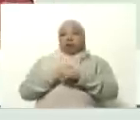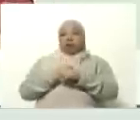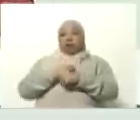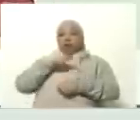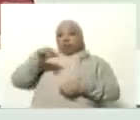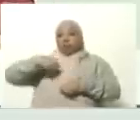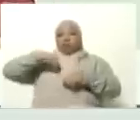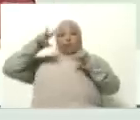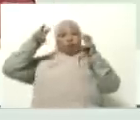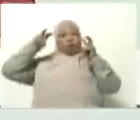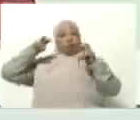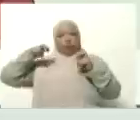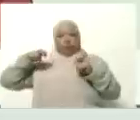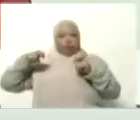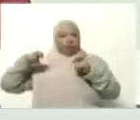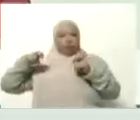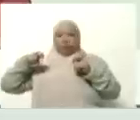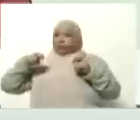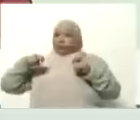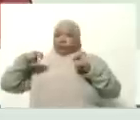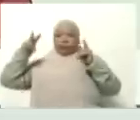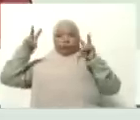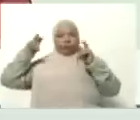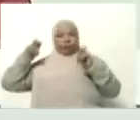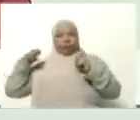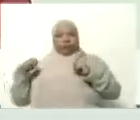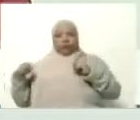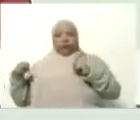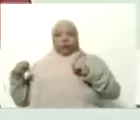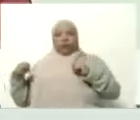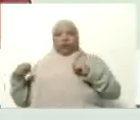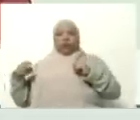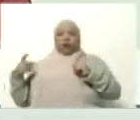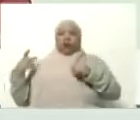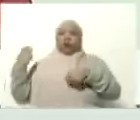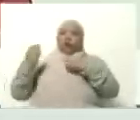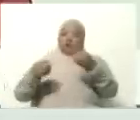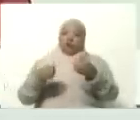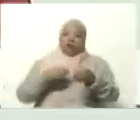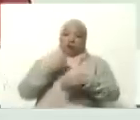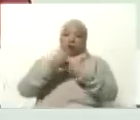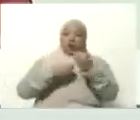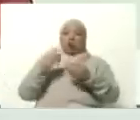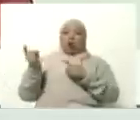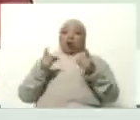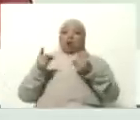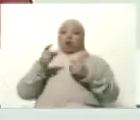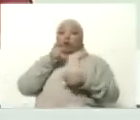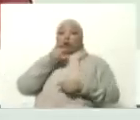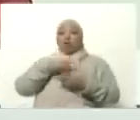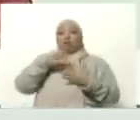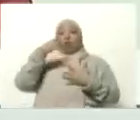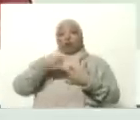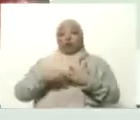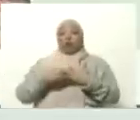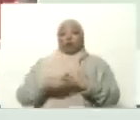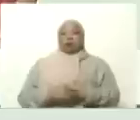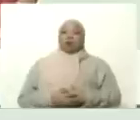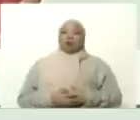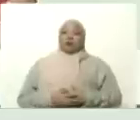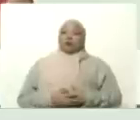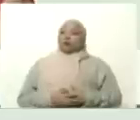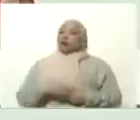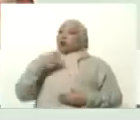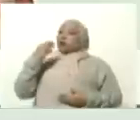nuevo. Eso no es nuevo, pues. La ONU tiene sus organismos para ejecución de proyectos. Y si